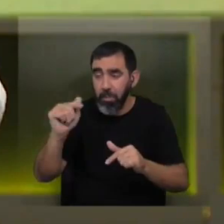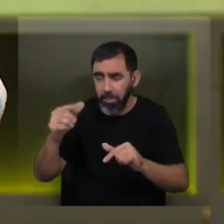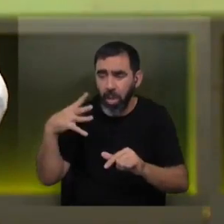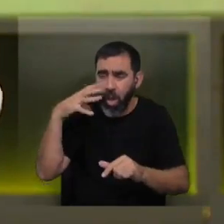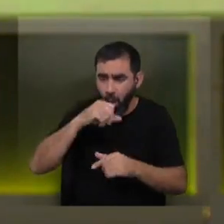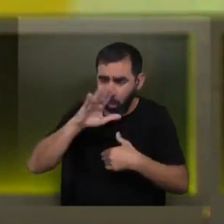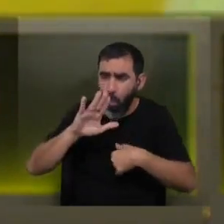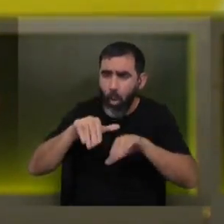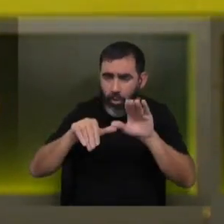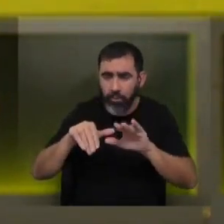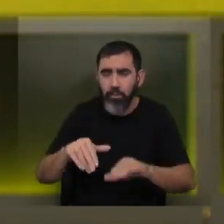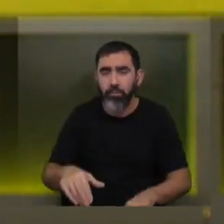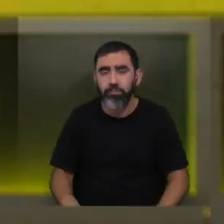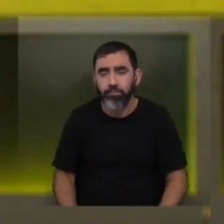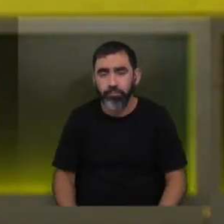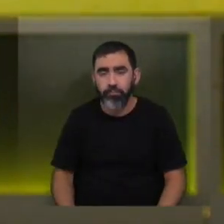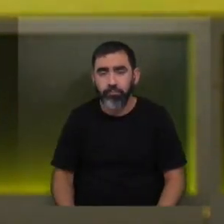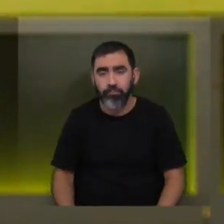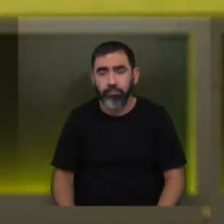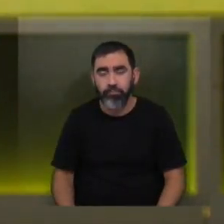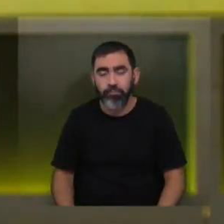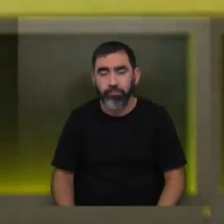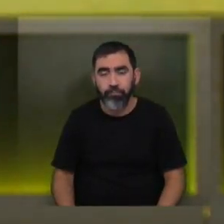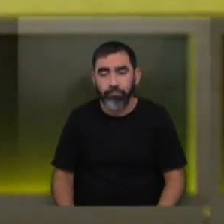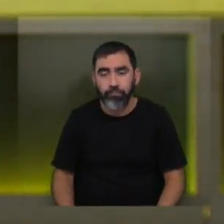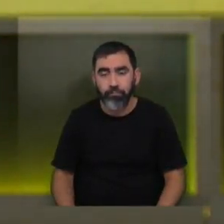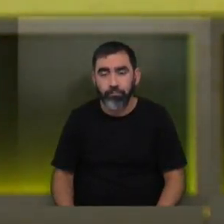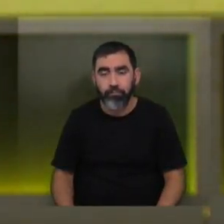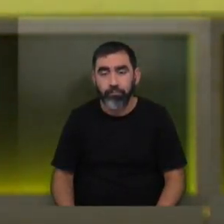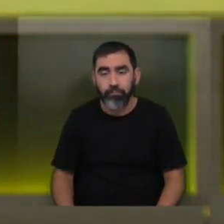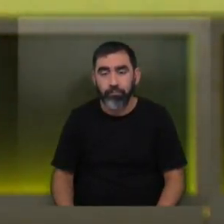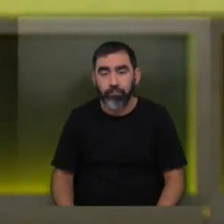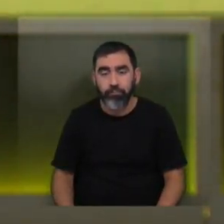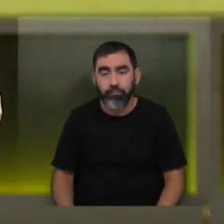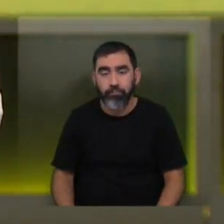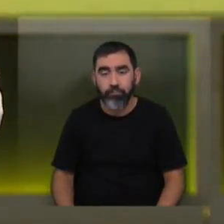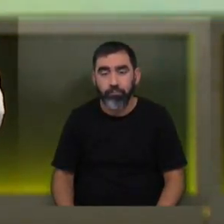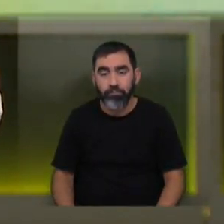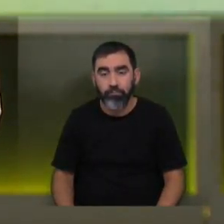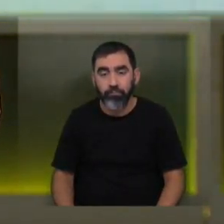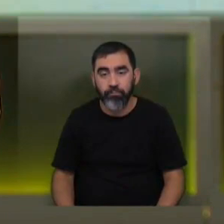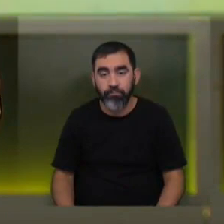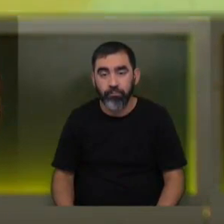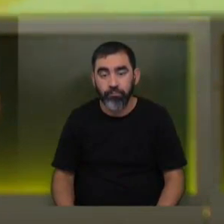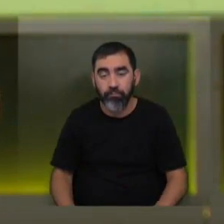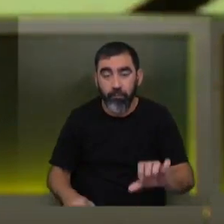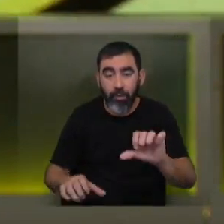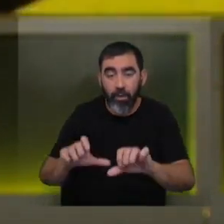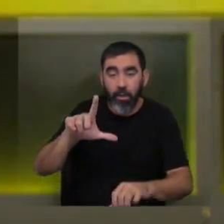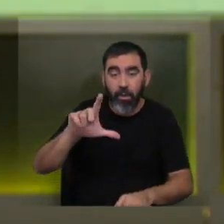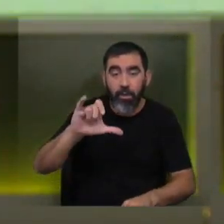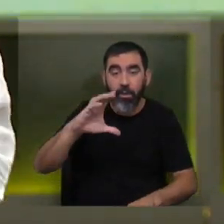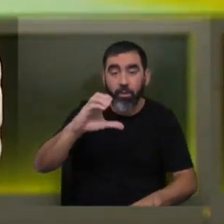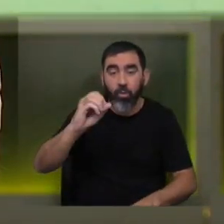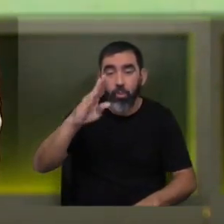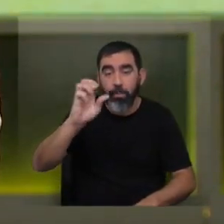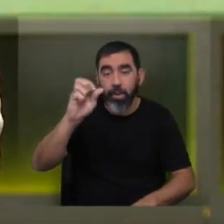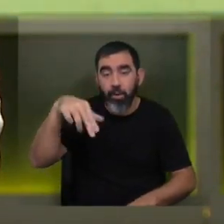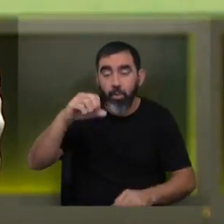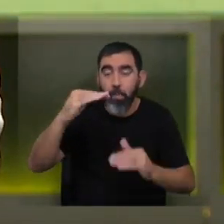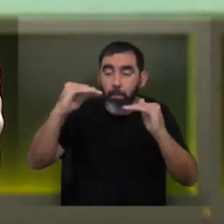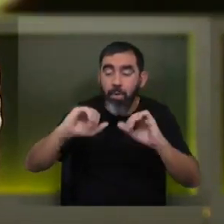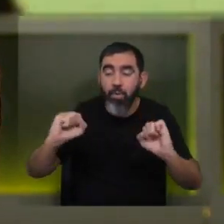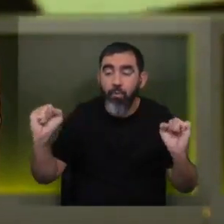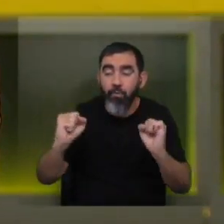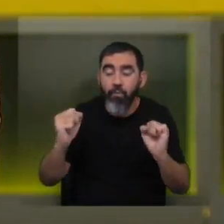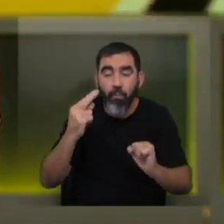feo. Bueno, ese es el daño de frío y bueno, cuanto más licopeno, menor el daño de frío, justamente